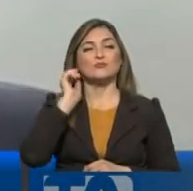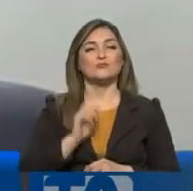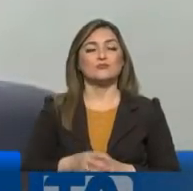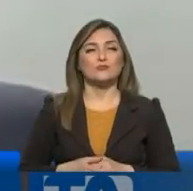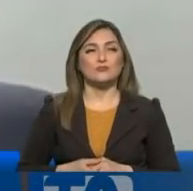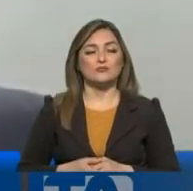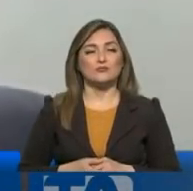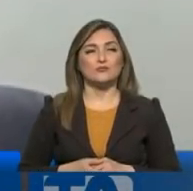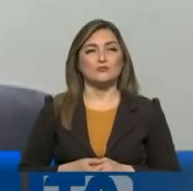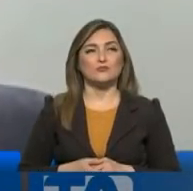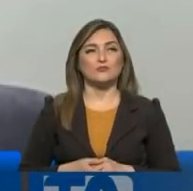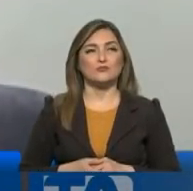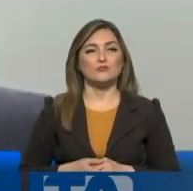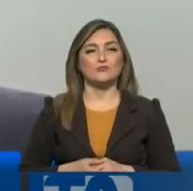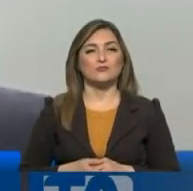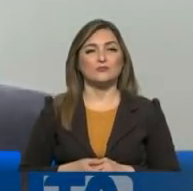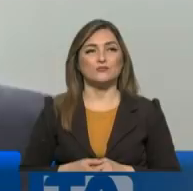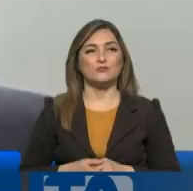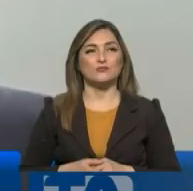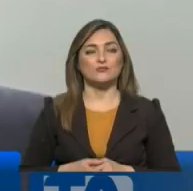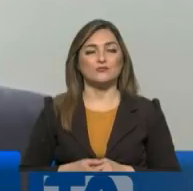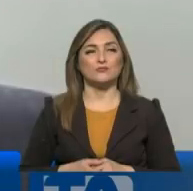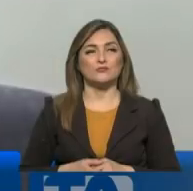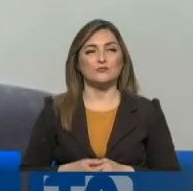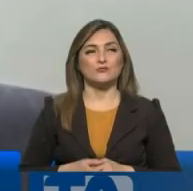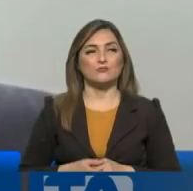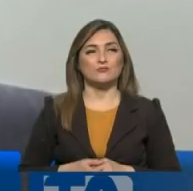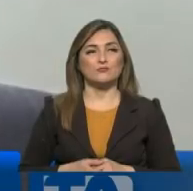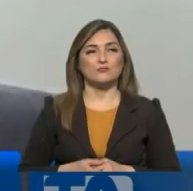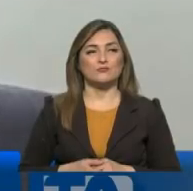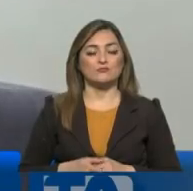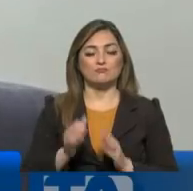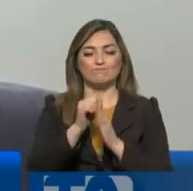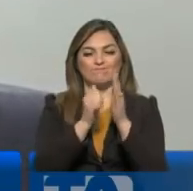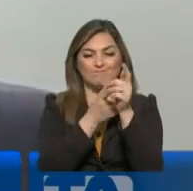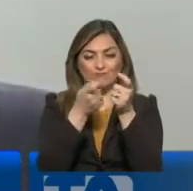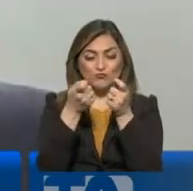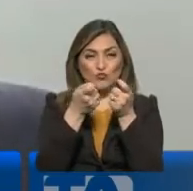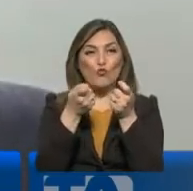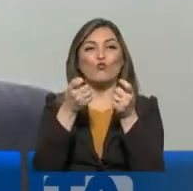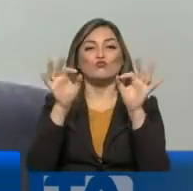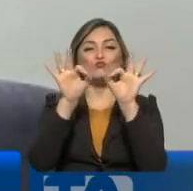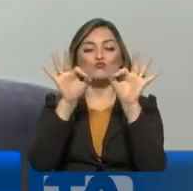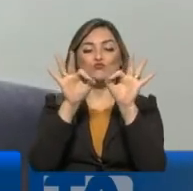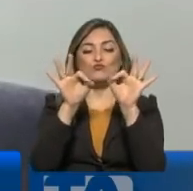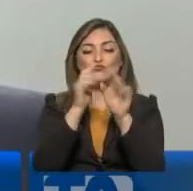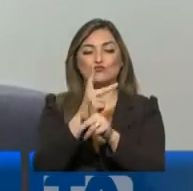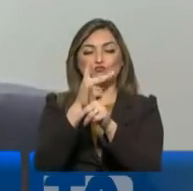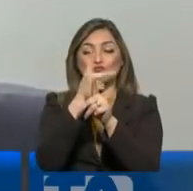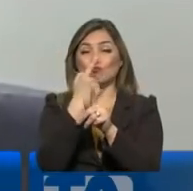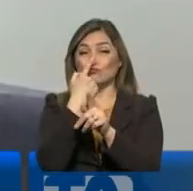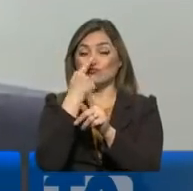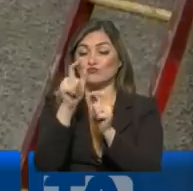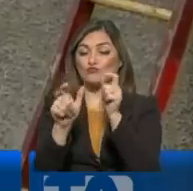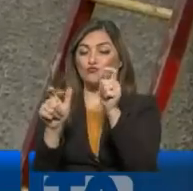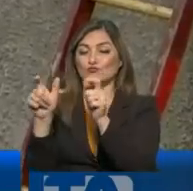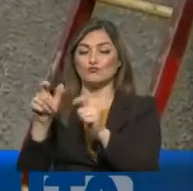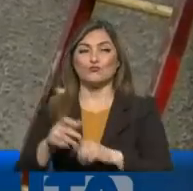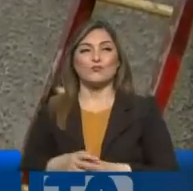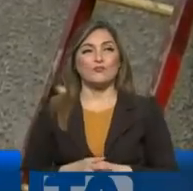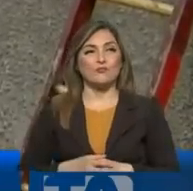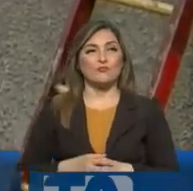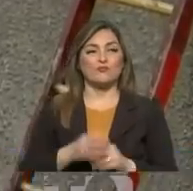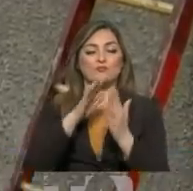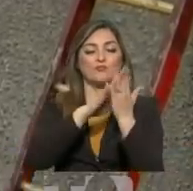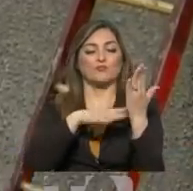que por su naturaleza jurídica, por su esencia, tiene que precautelar los intereses, en este caso de los usuarios. Pero la tabla